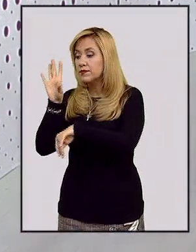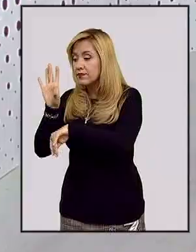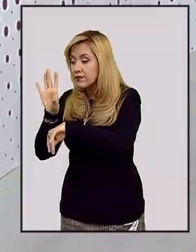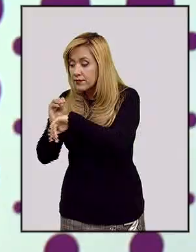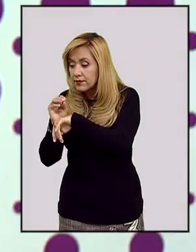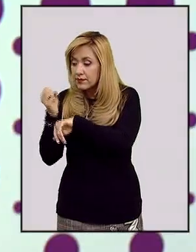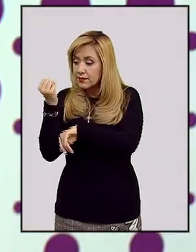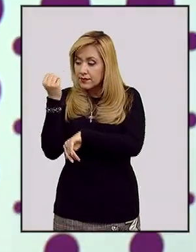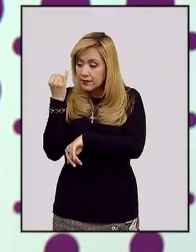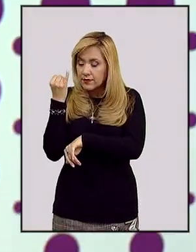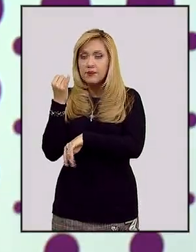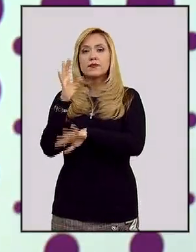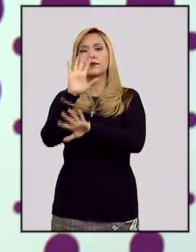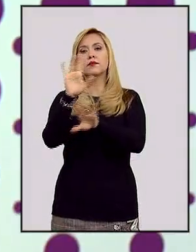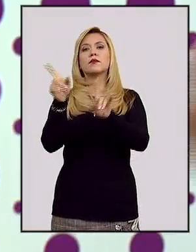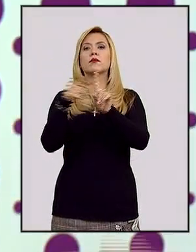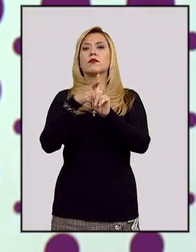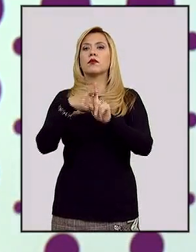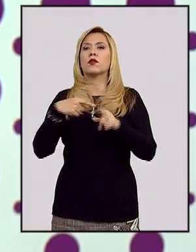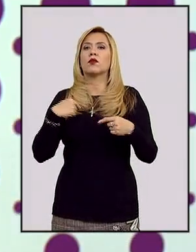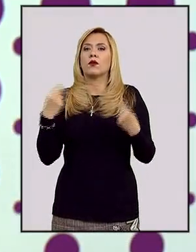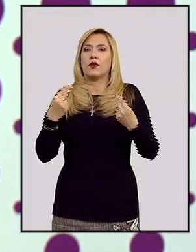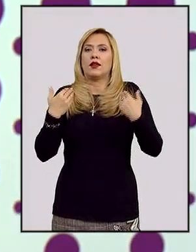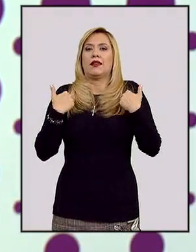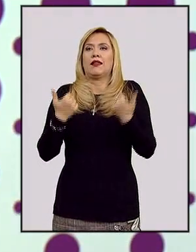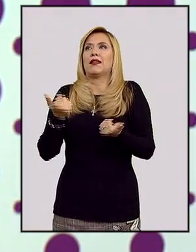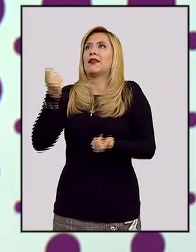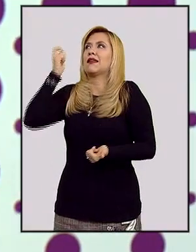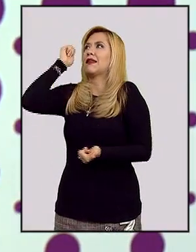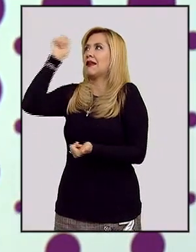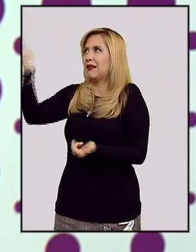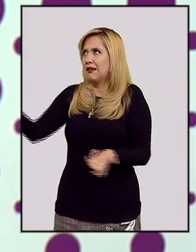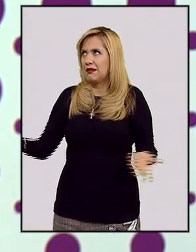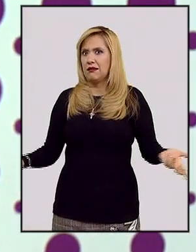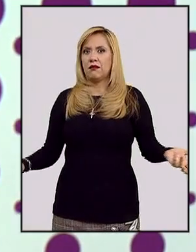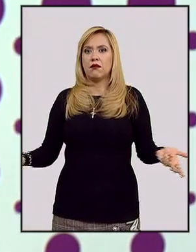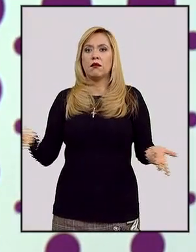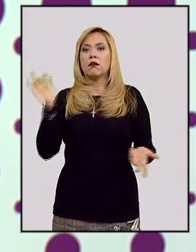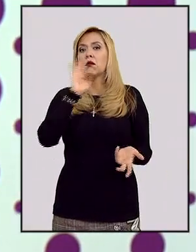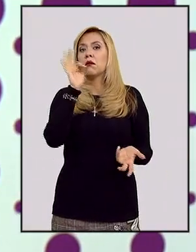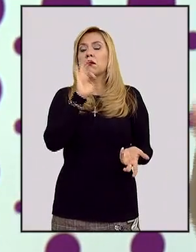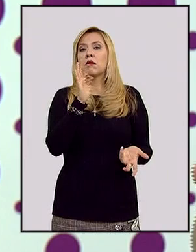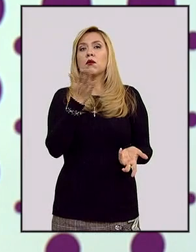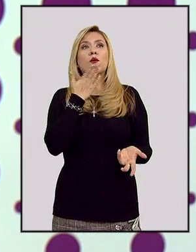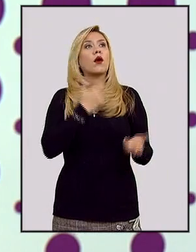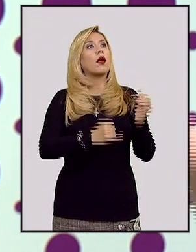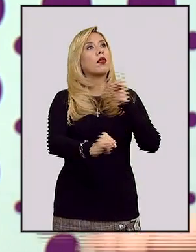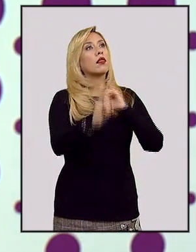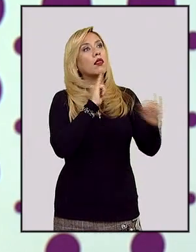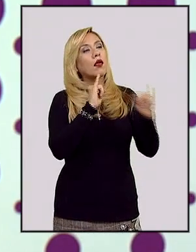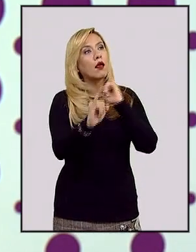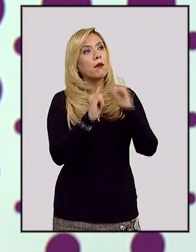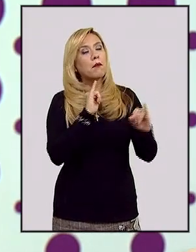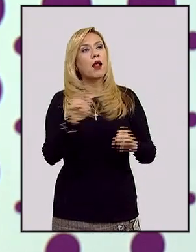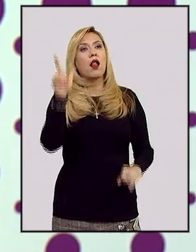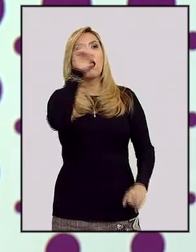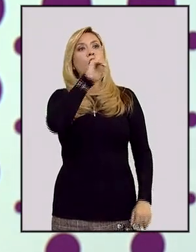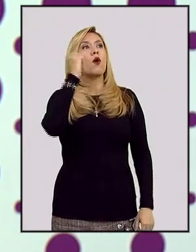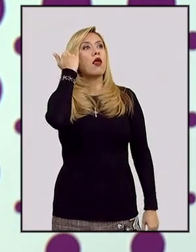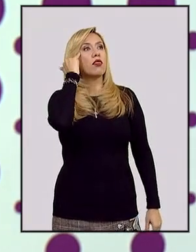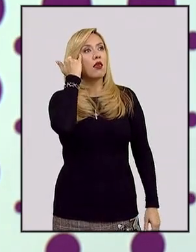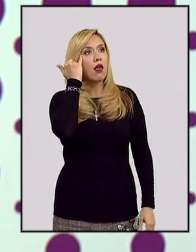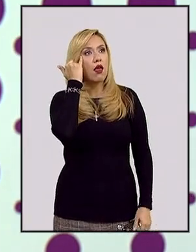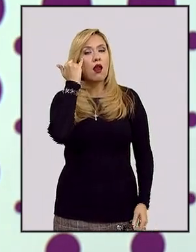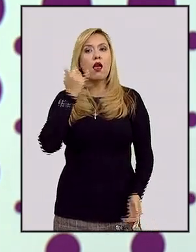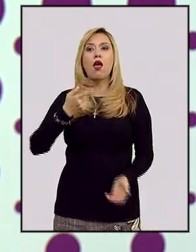pues necesitas entender lo que te están diciendo, y si no existe una obligación de que exista un intérprete en lengua indígena